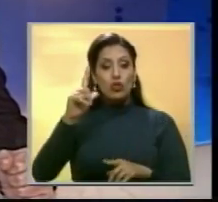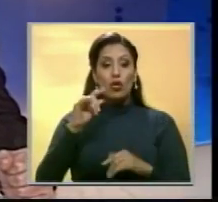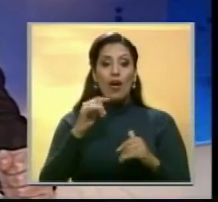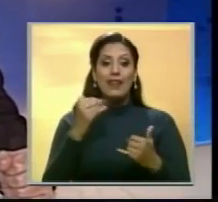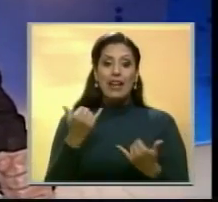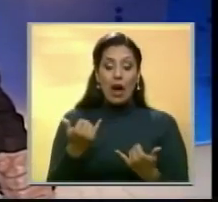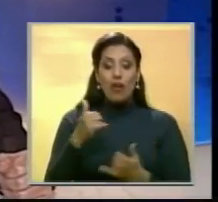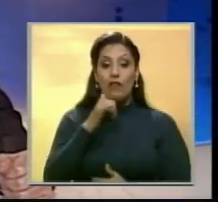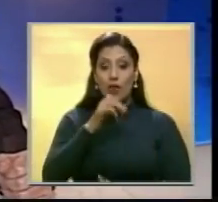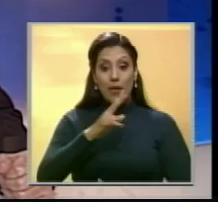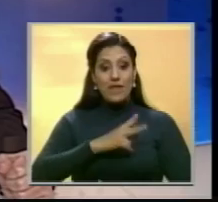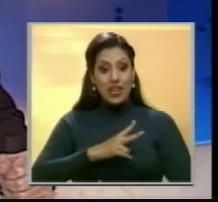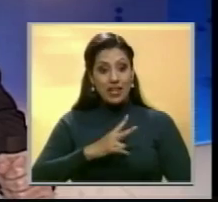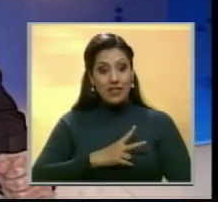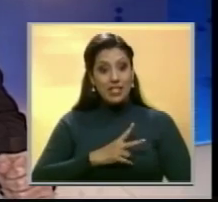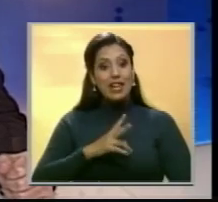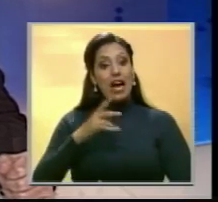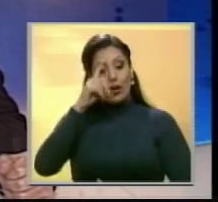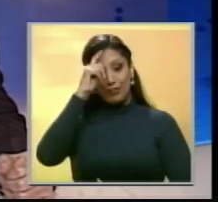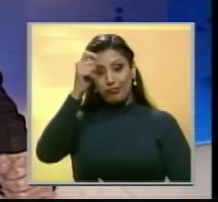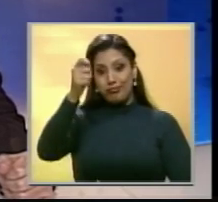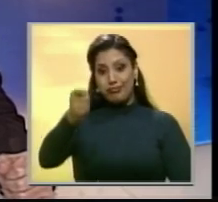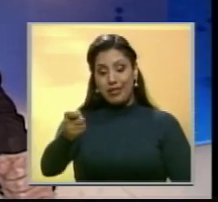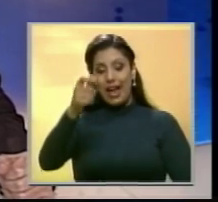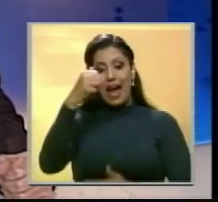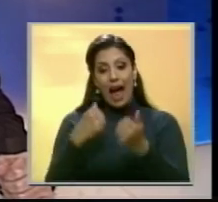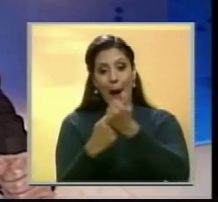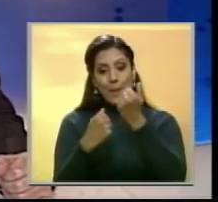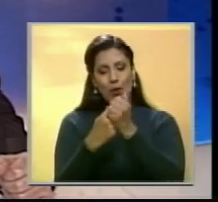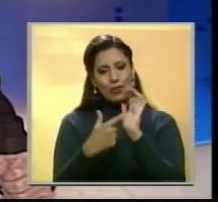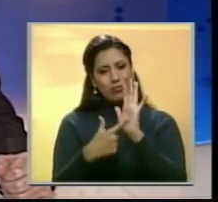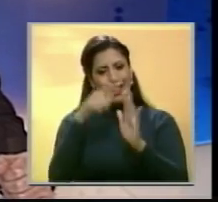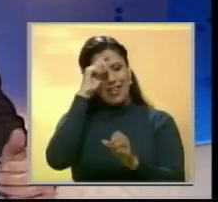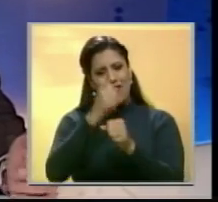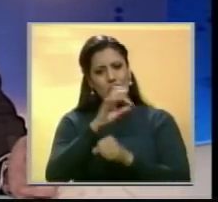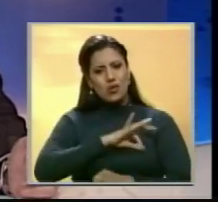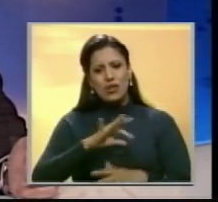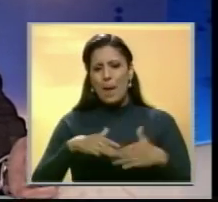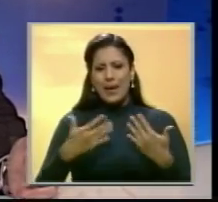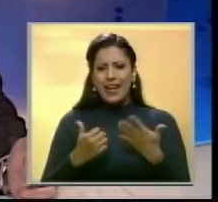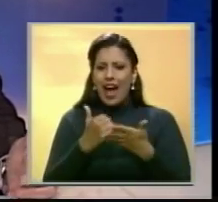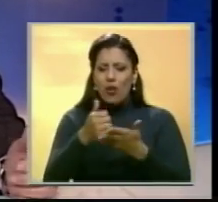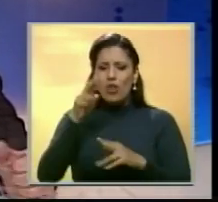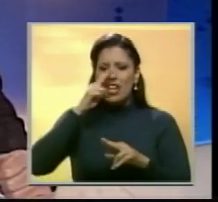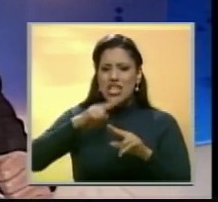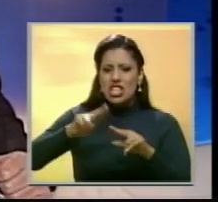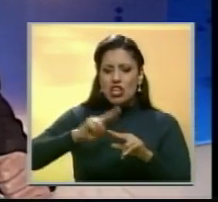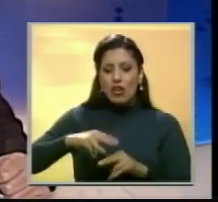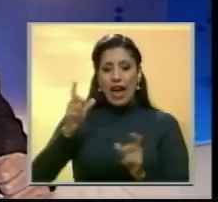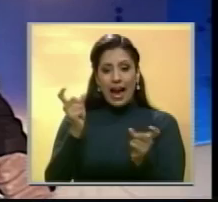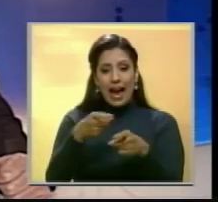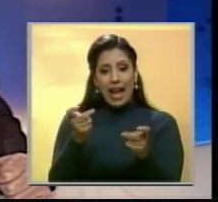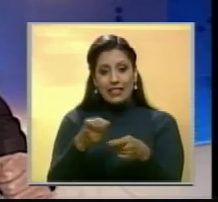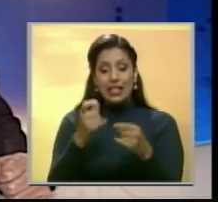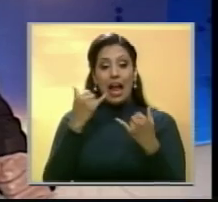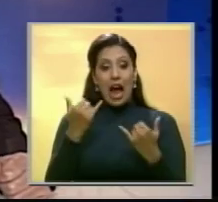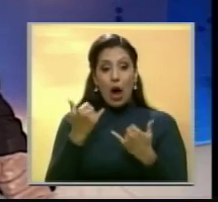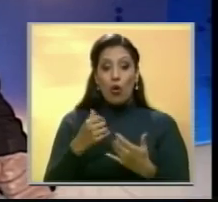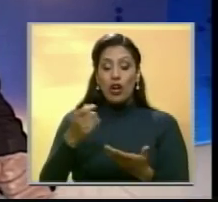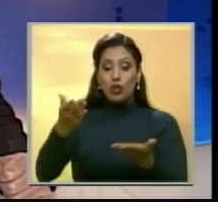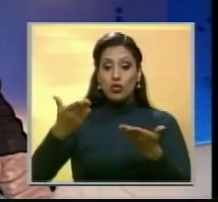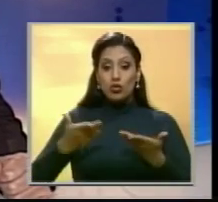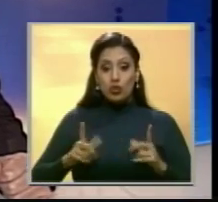Amigos, sí, Noticiero Venevisión es reconocido por su apoyo y destacada labor social para ayudar a los niños con cáncer, haciéndose acreedor de